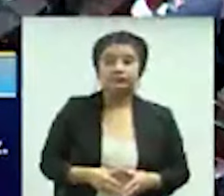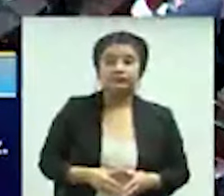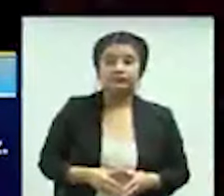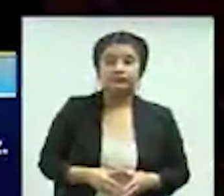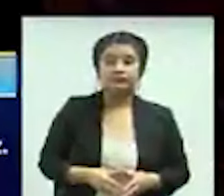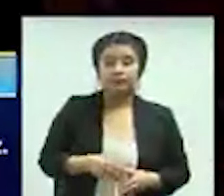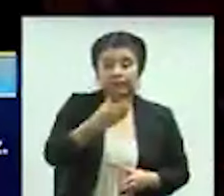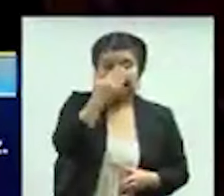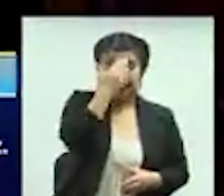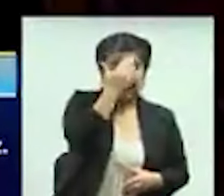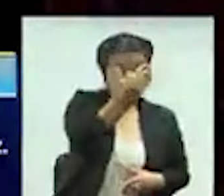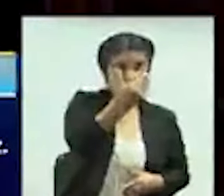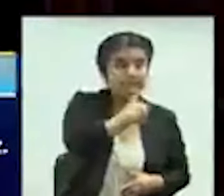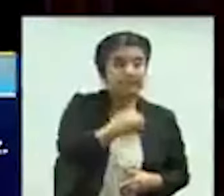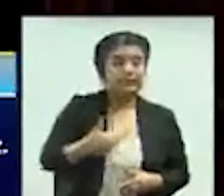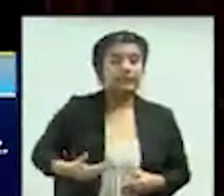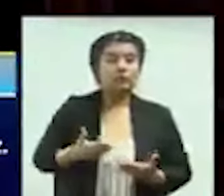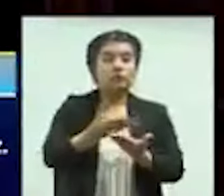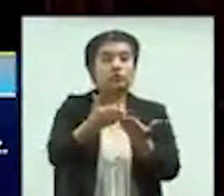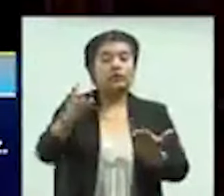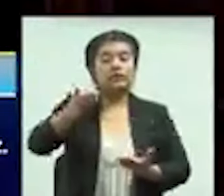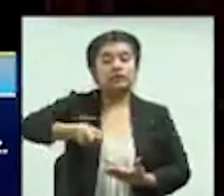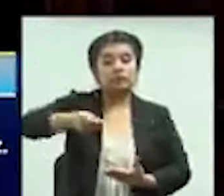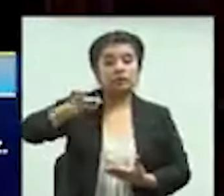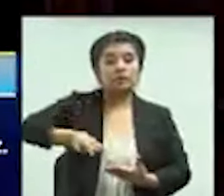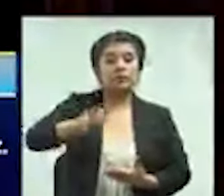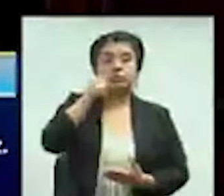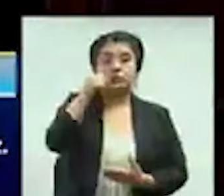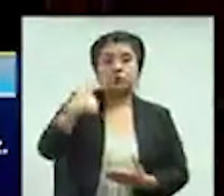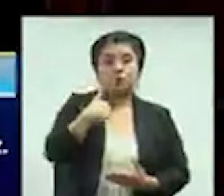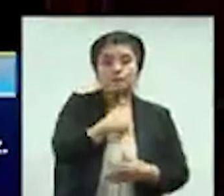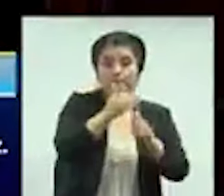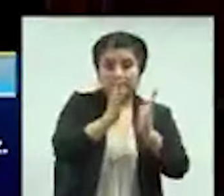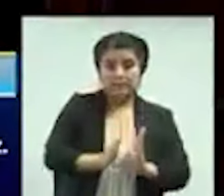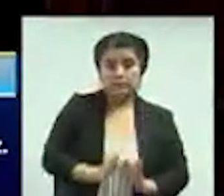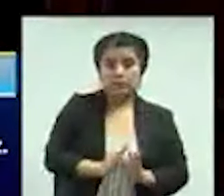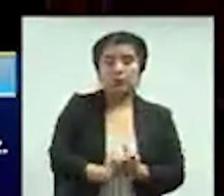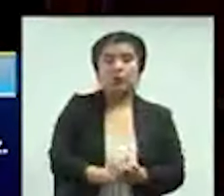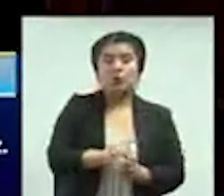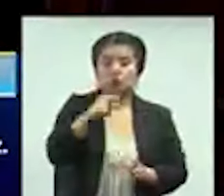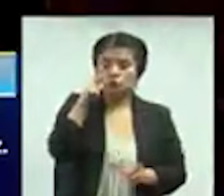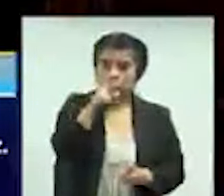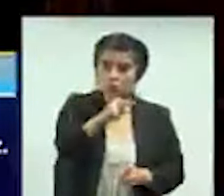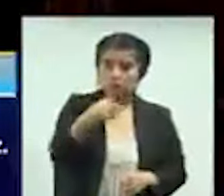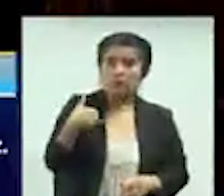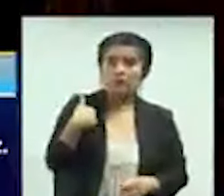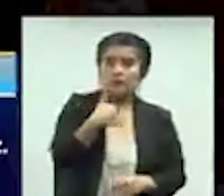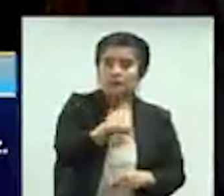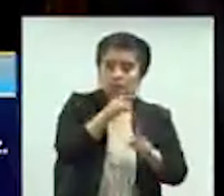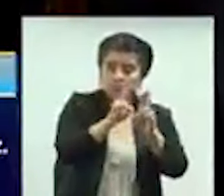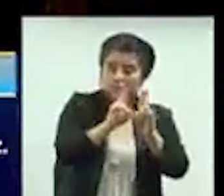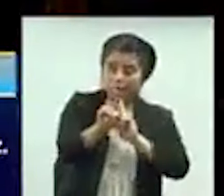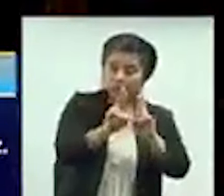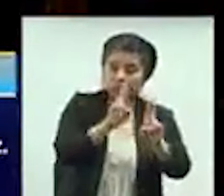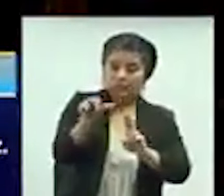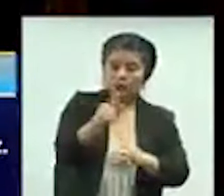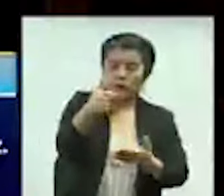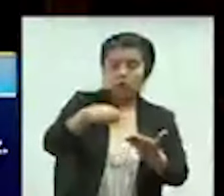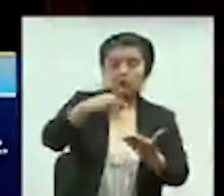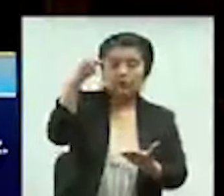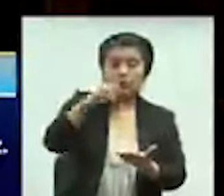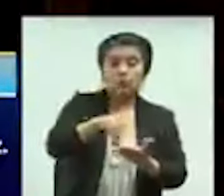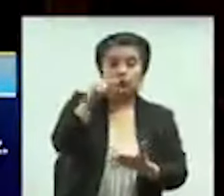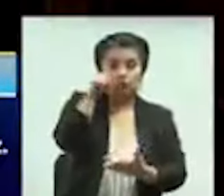Muchas gracias, presidente. Honorable pleno. Señor ministro, como ministro de Relaciones Exteriores, ¿considera